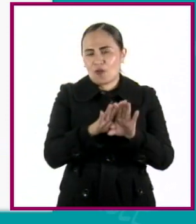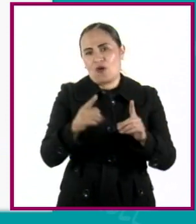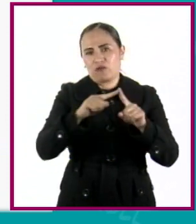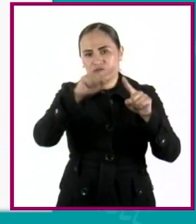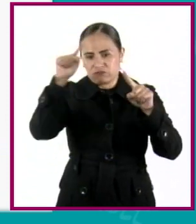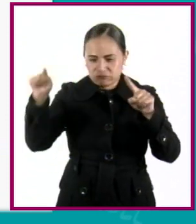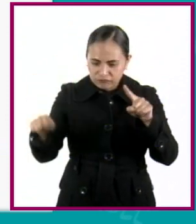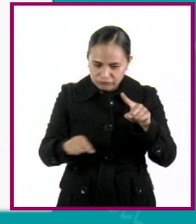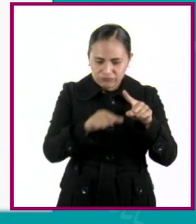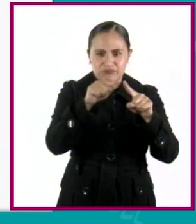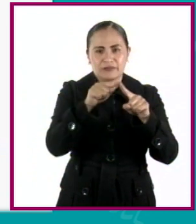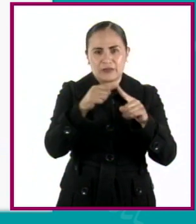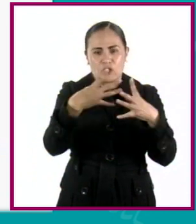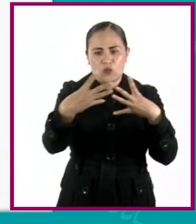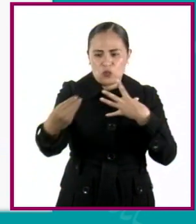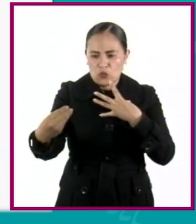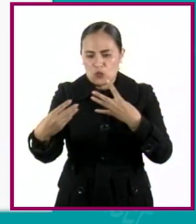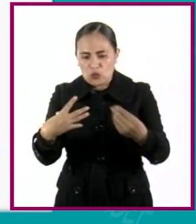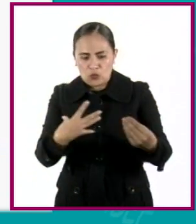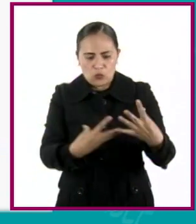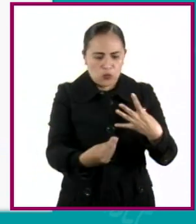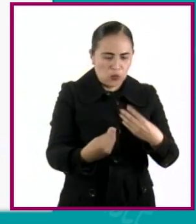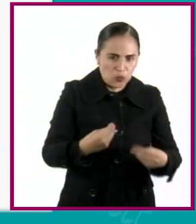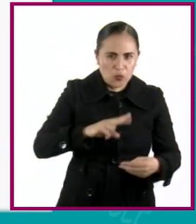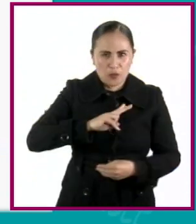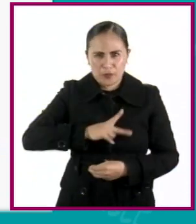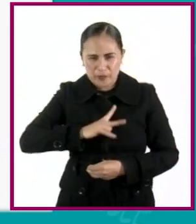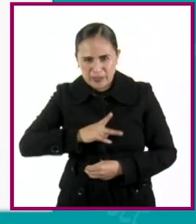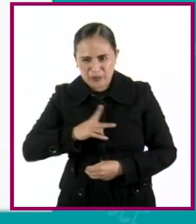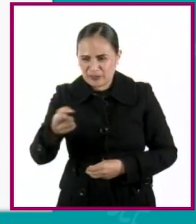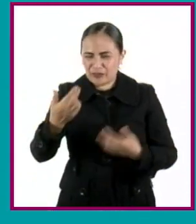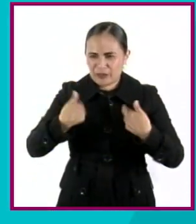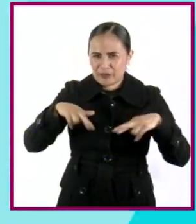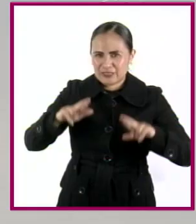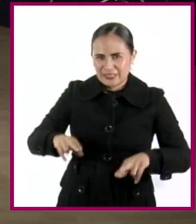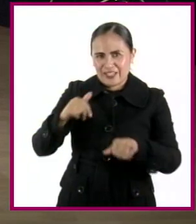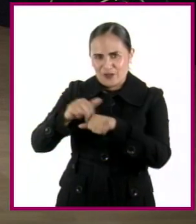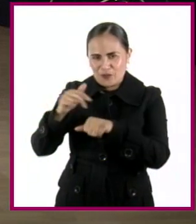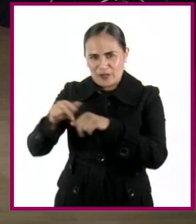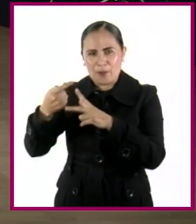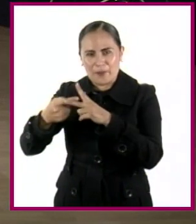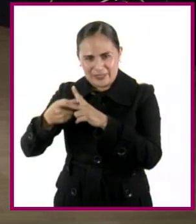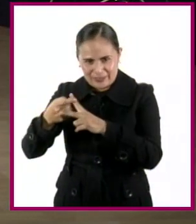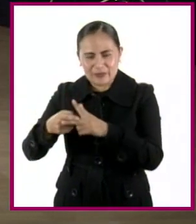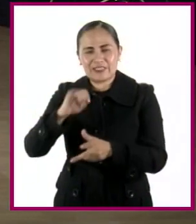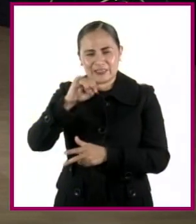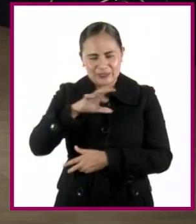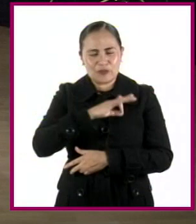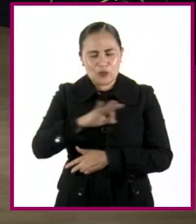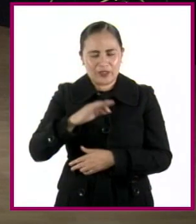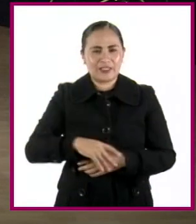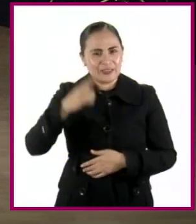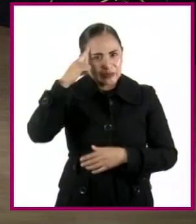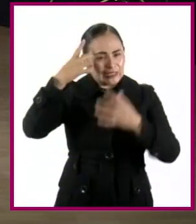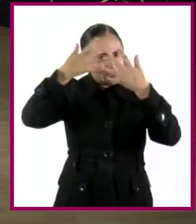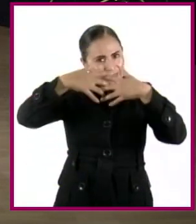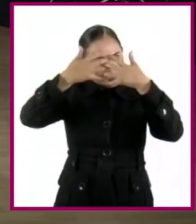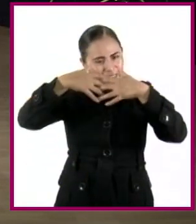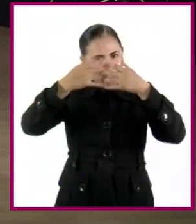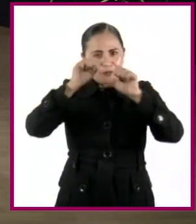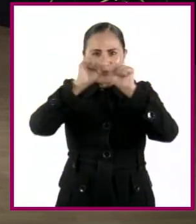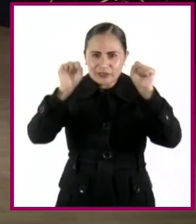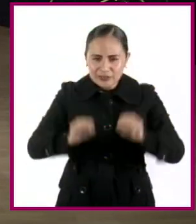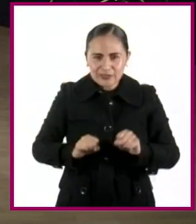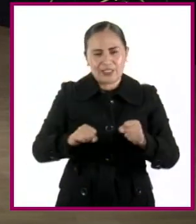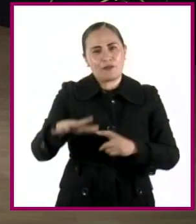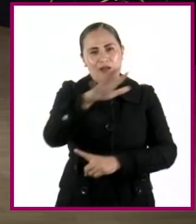ciclo de replicación de los virus dentro del cuerpo humano. El cerebro, el sistema inmune, la